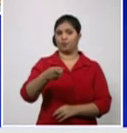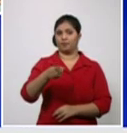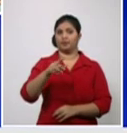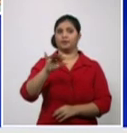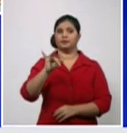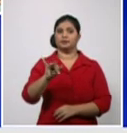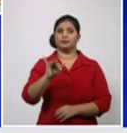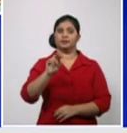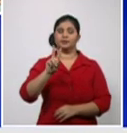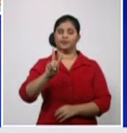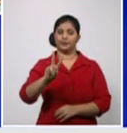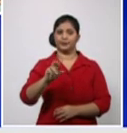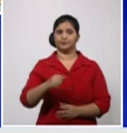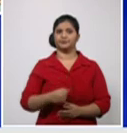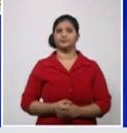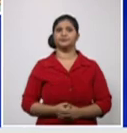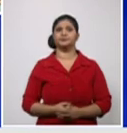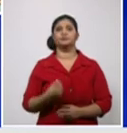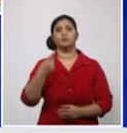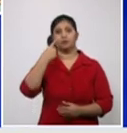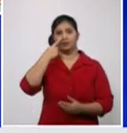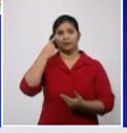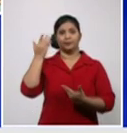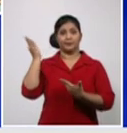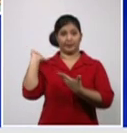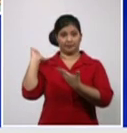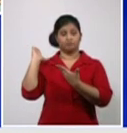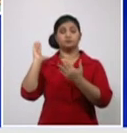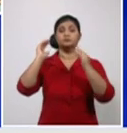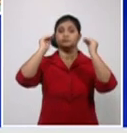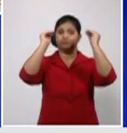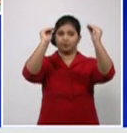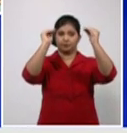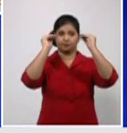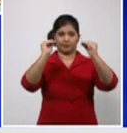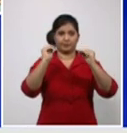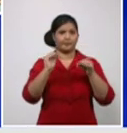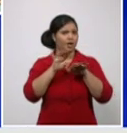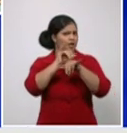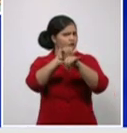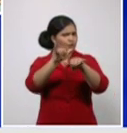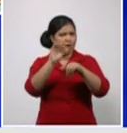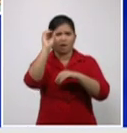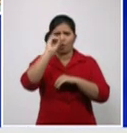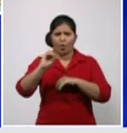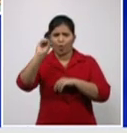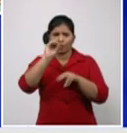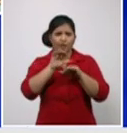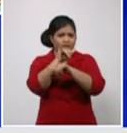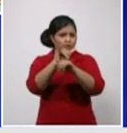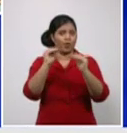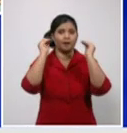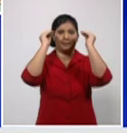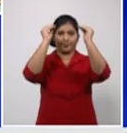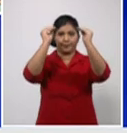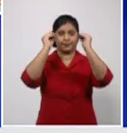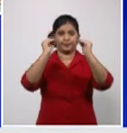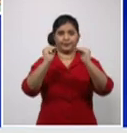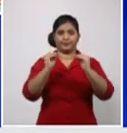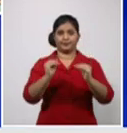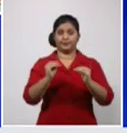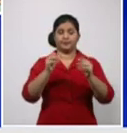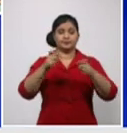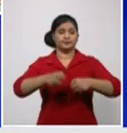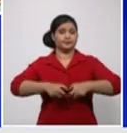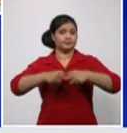161,72. Como ustedes ven, se ha mantenido ya durante 2 o 3 días este orden en cuanto al número